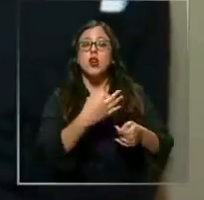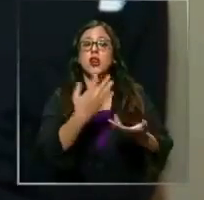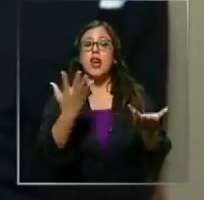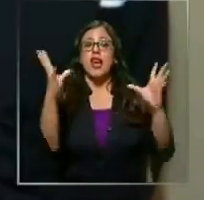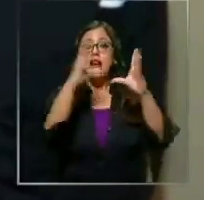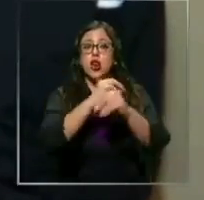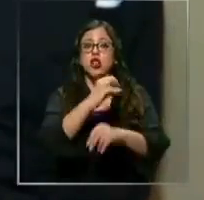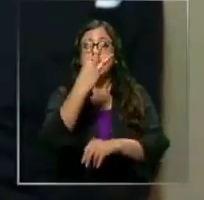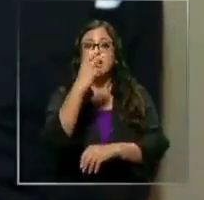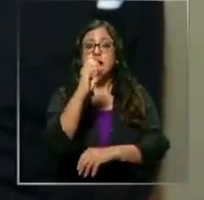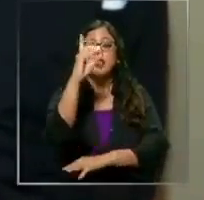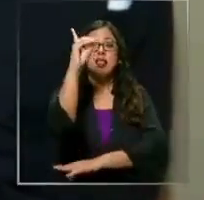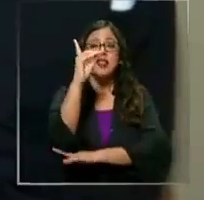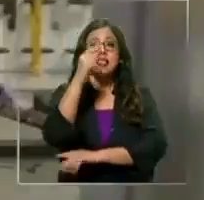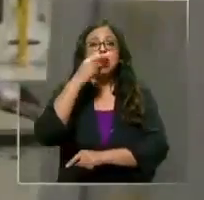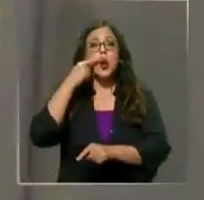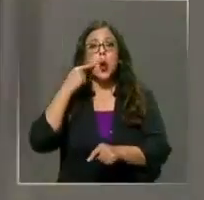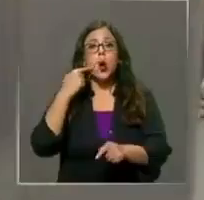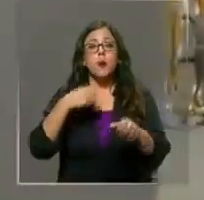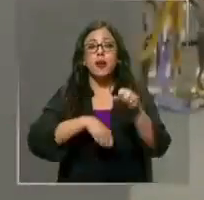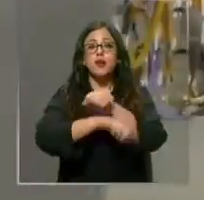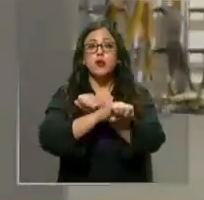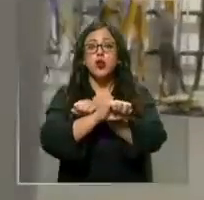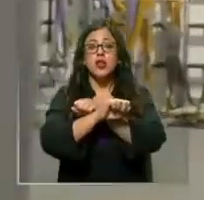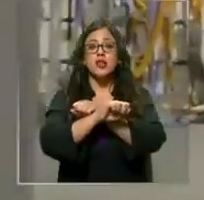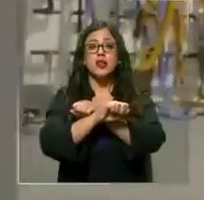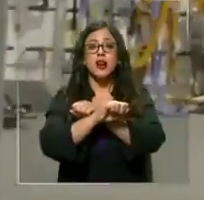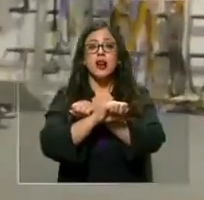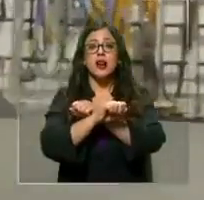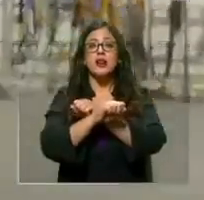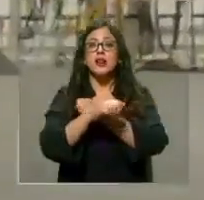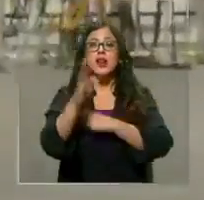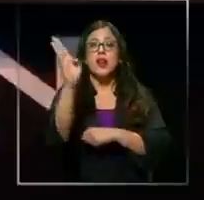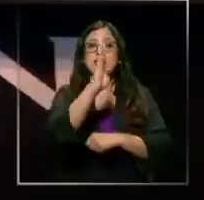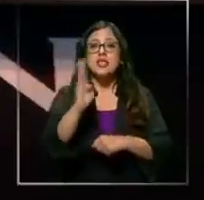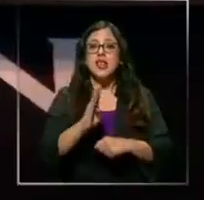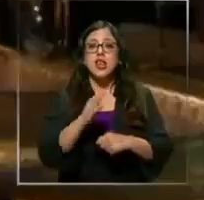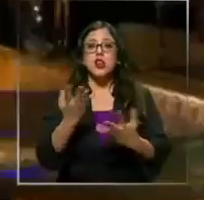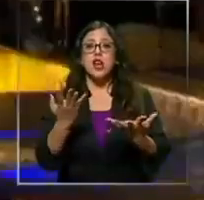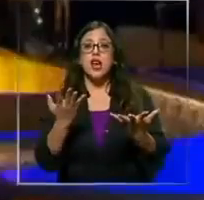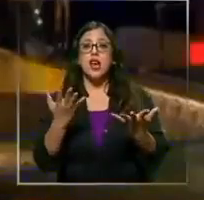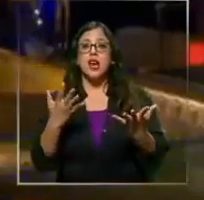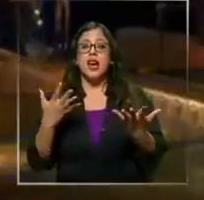diciembre, el futbolista brasileño la habría agredido sexualmente en el baño de un club